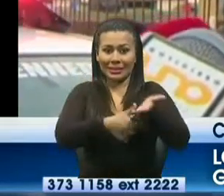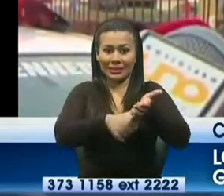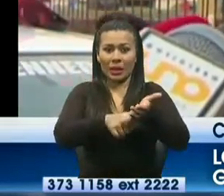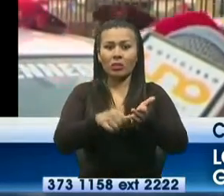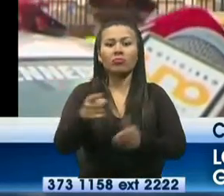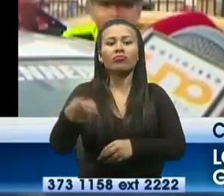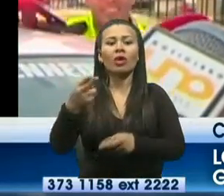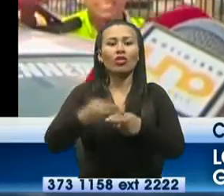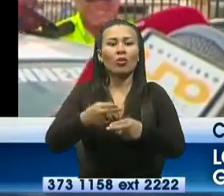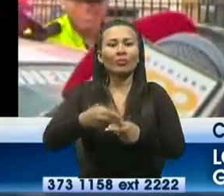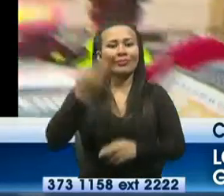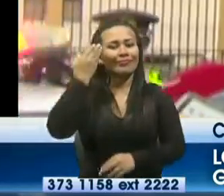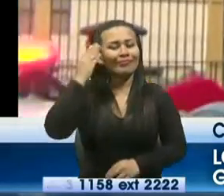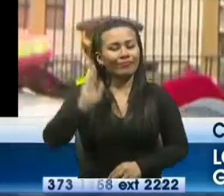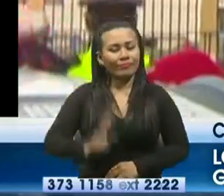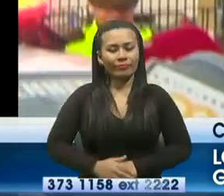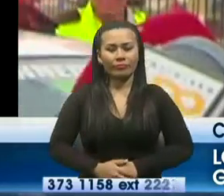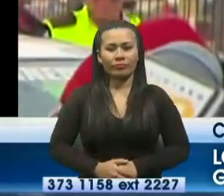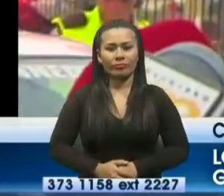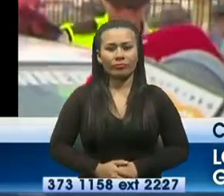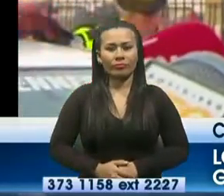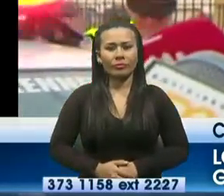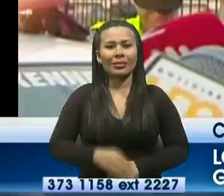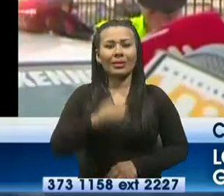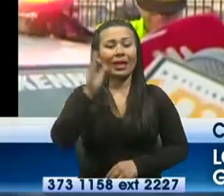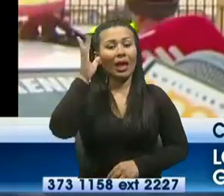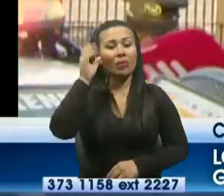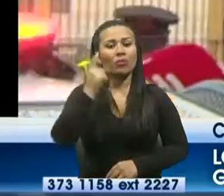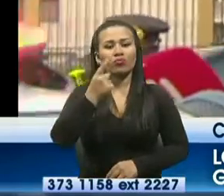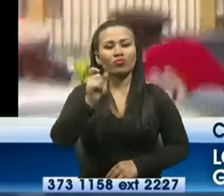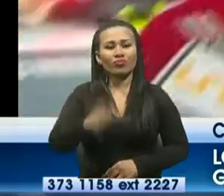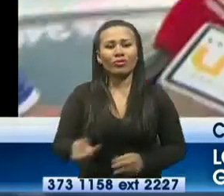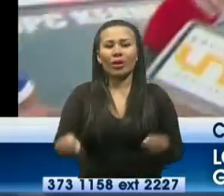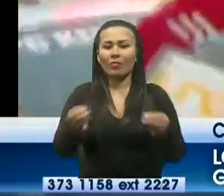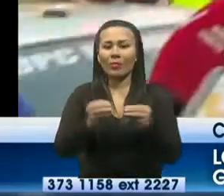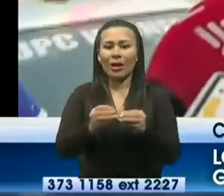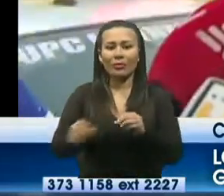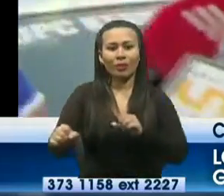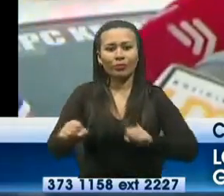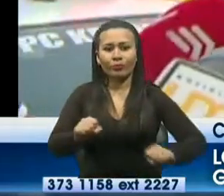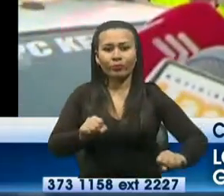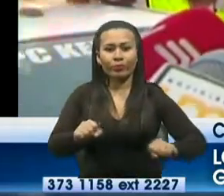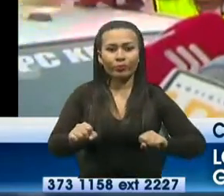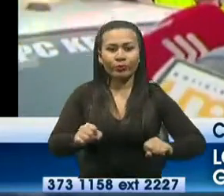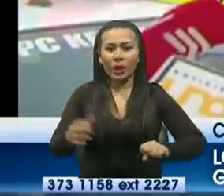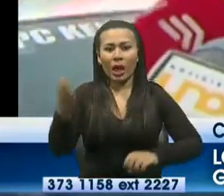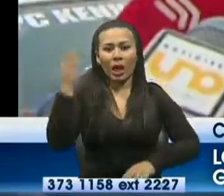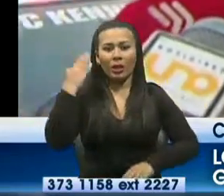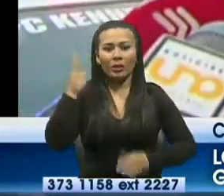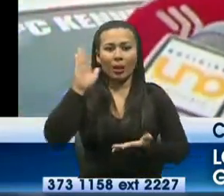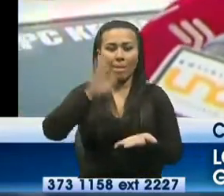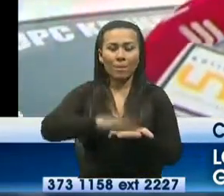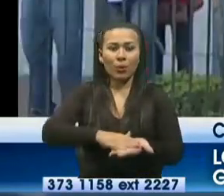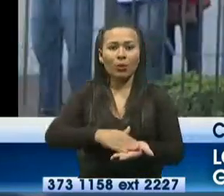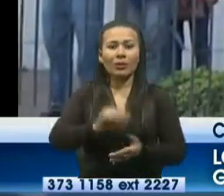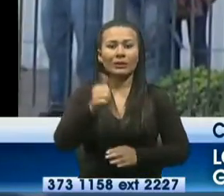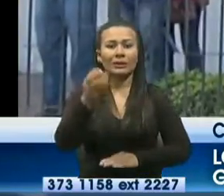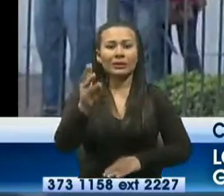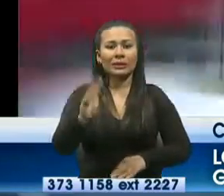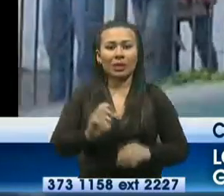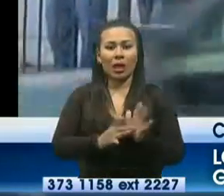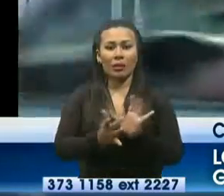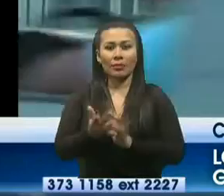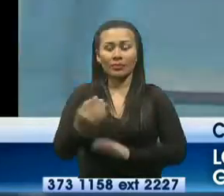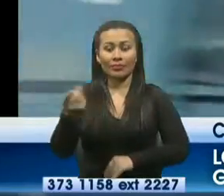persona. Presuntamente es una víctima más de la tragedia que vivimos el sábado 16 de abril. Durante